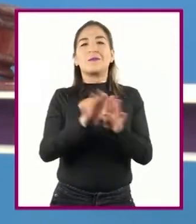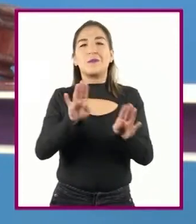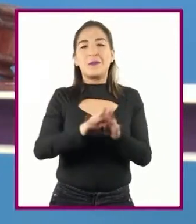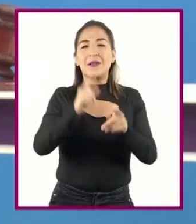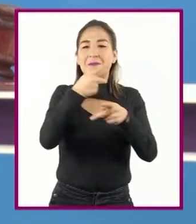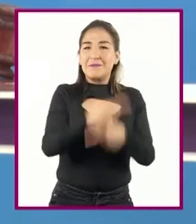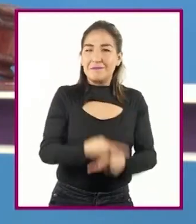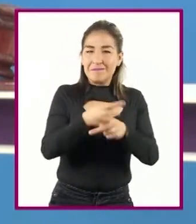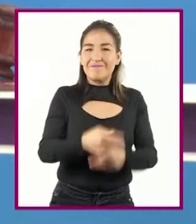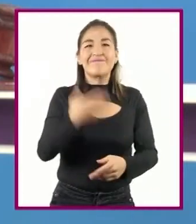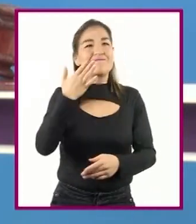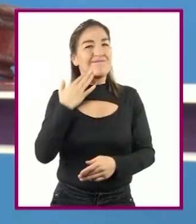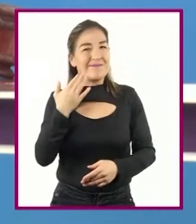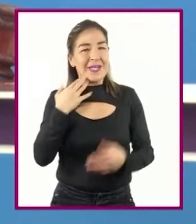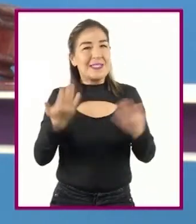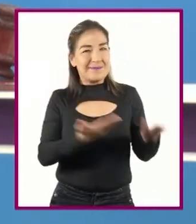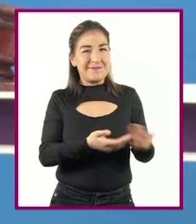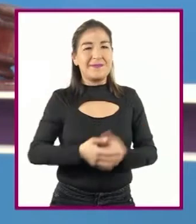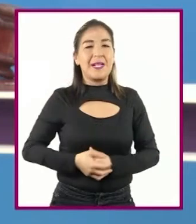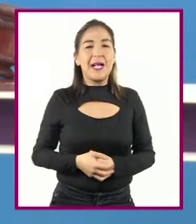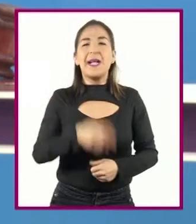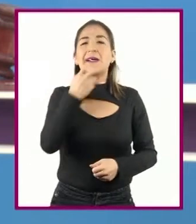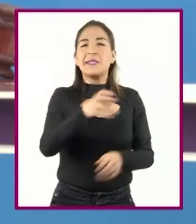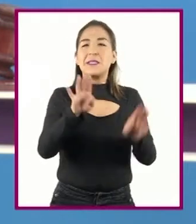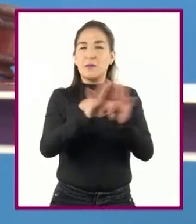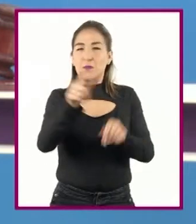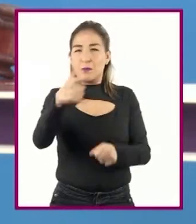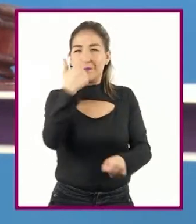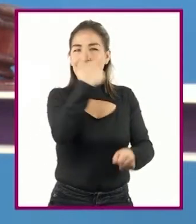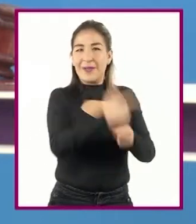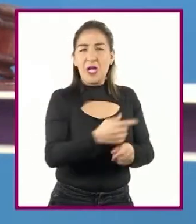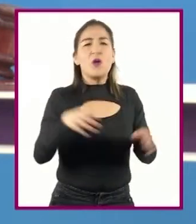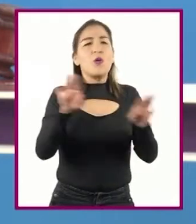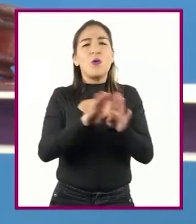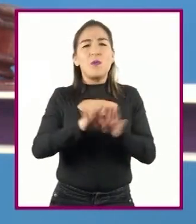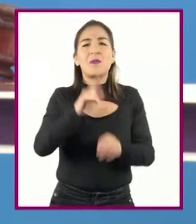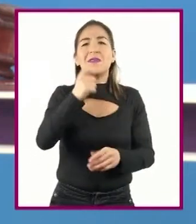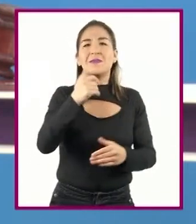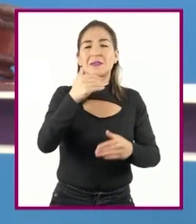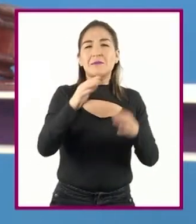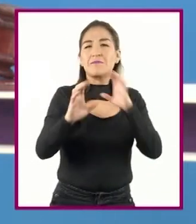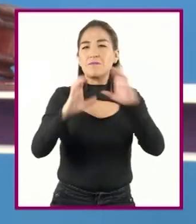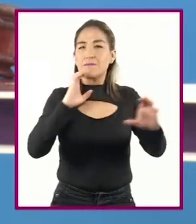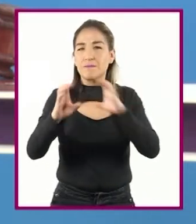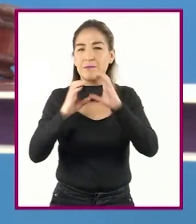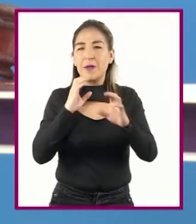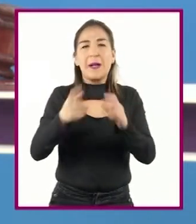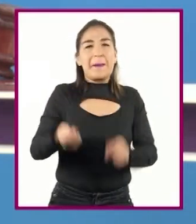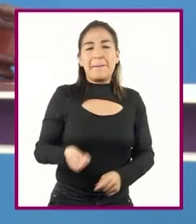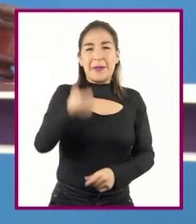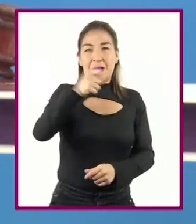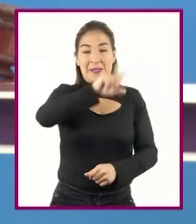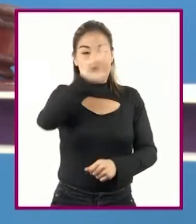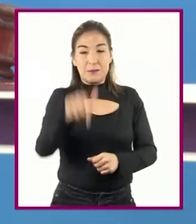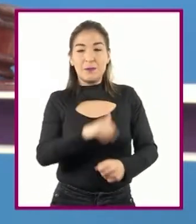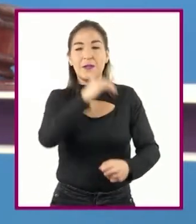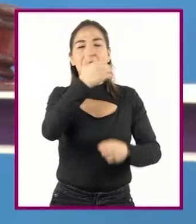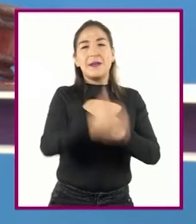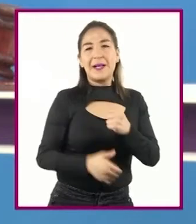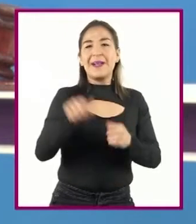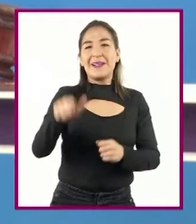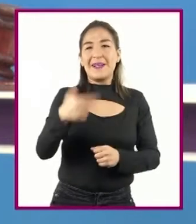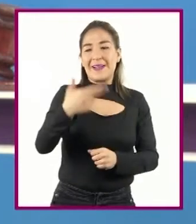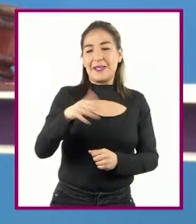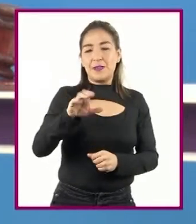tolerancia y la empatía? ¿Se dieron cuenta de cómo propició la comunicación y al final Héctor e